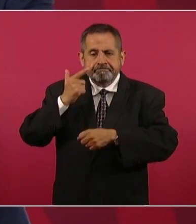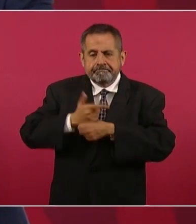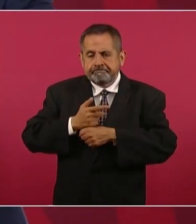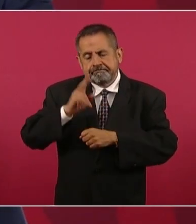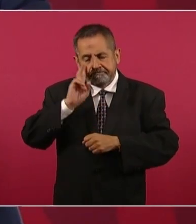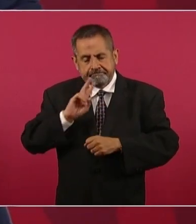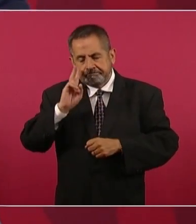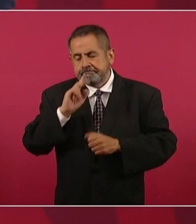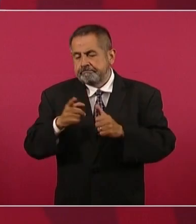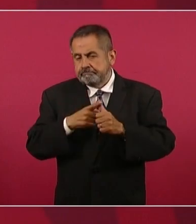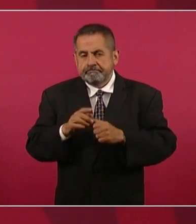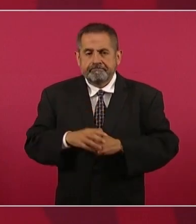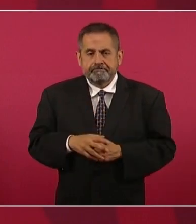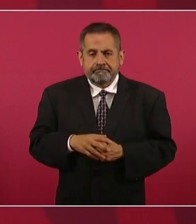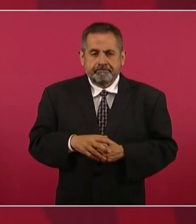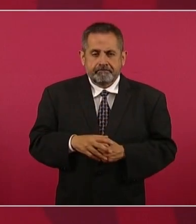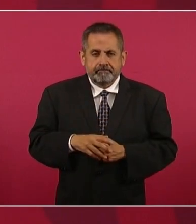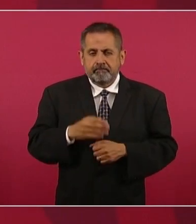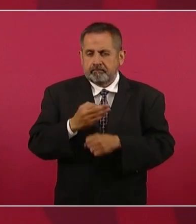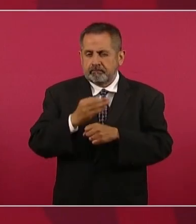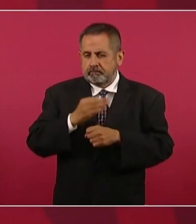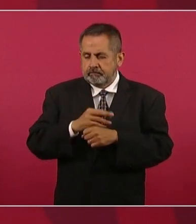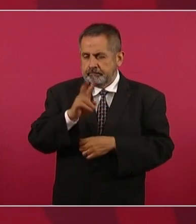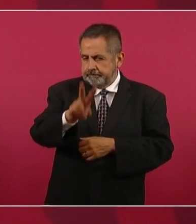muy difícil que podamos